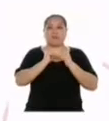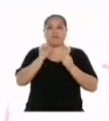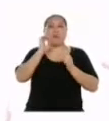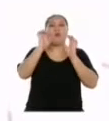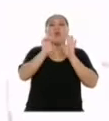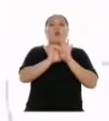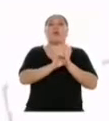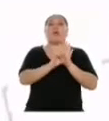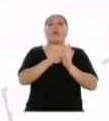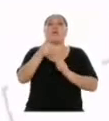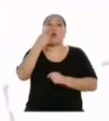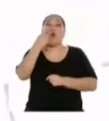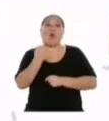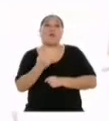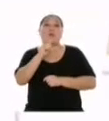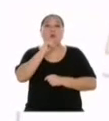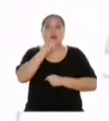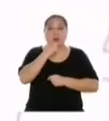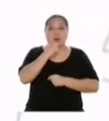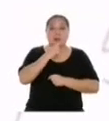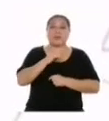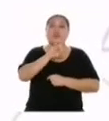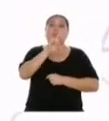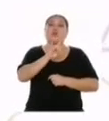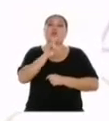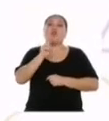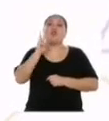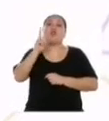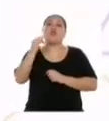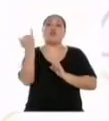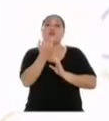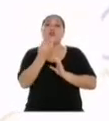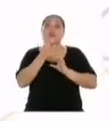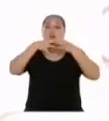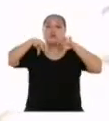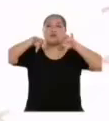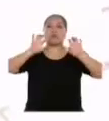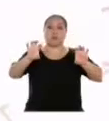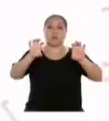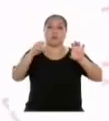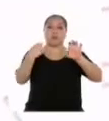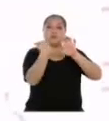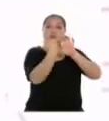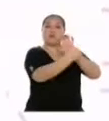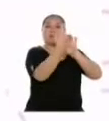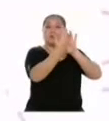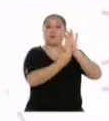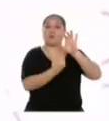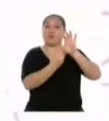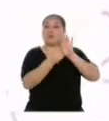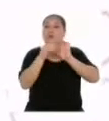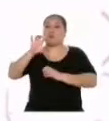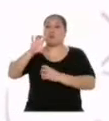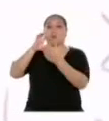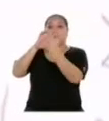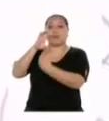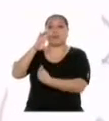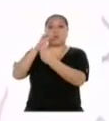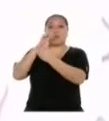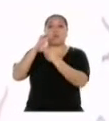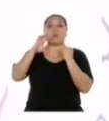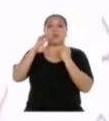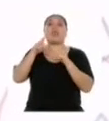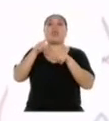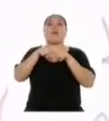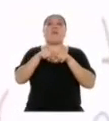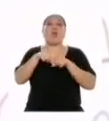físico por género. La idea fue usar los gráficos circulares para anotar la proporción o la parte de la muestra respecto al